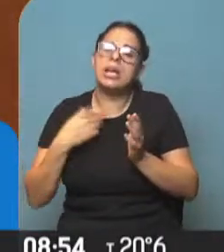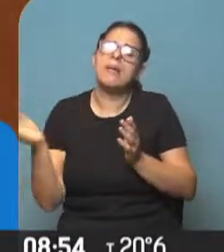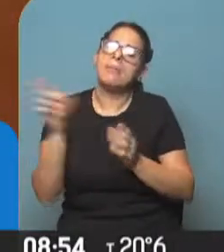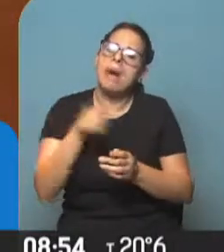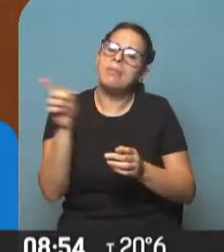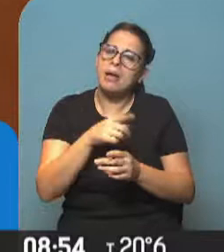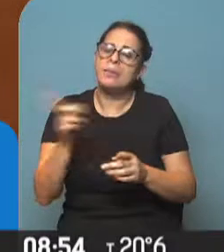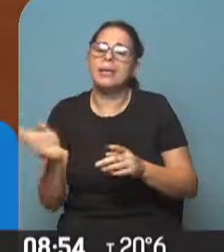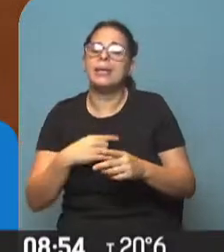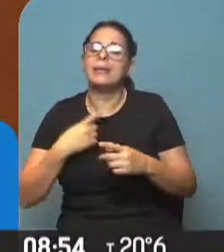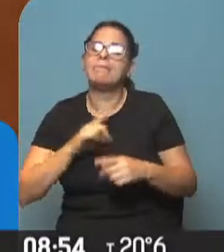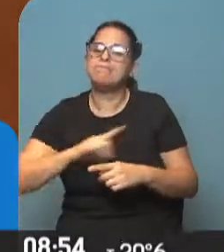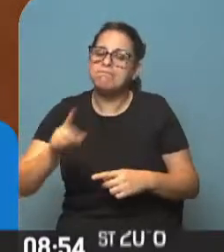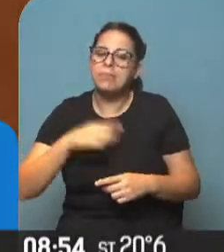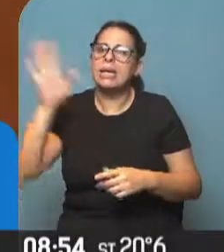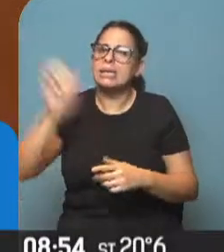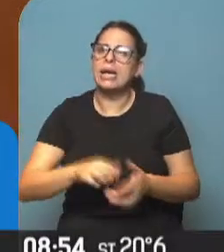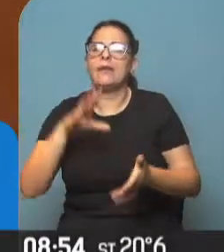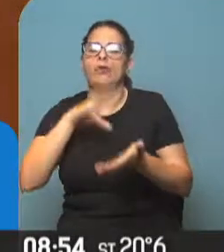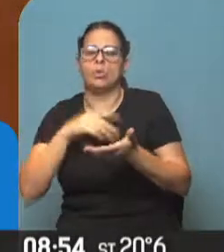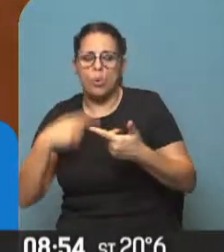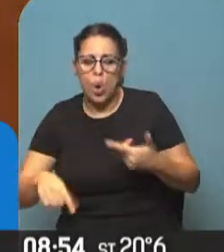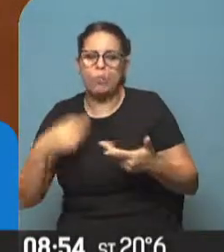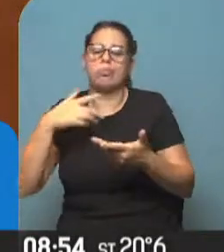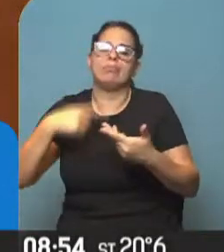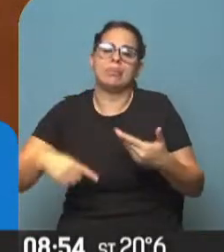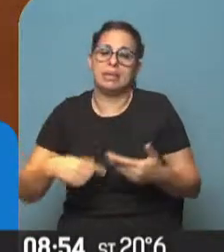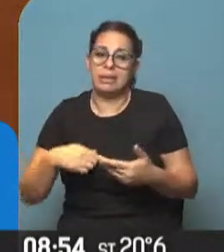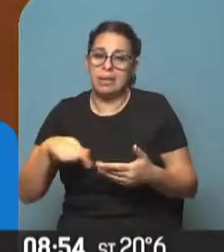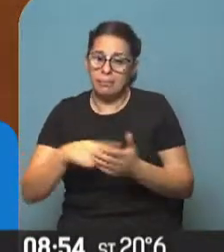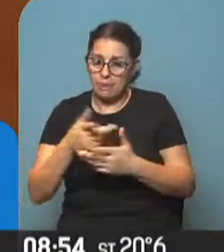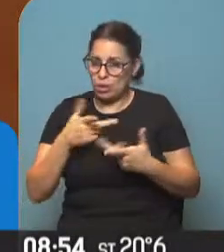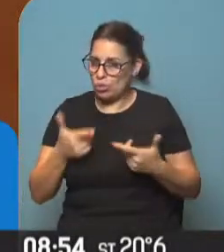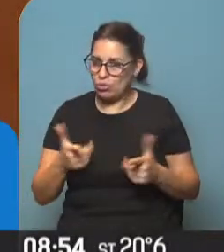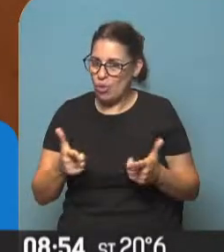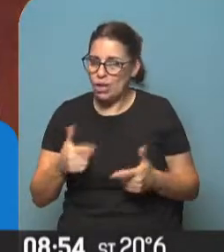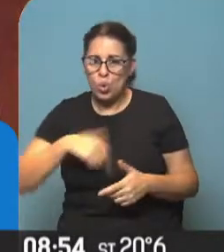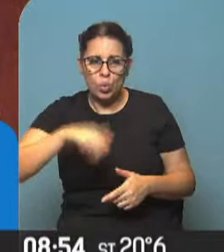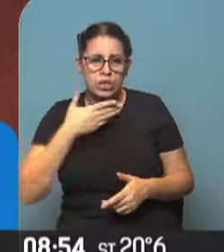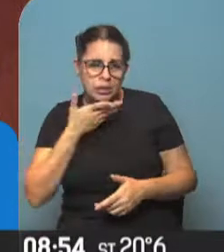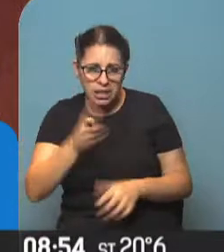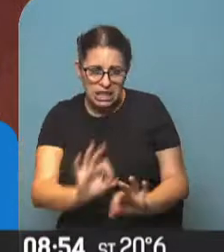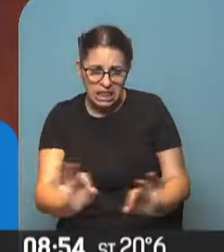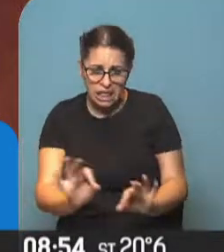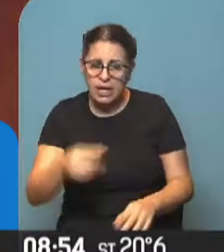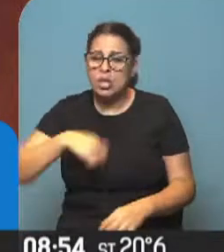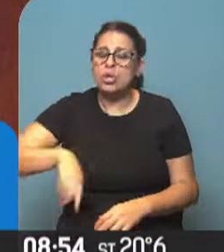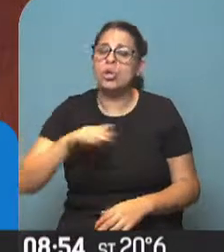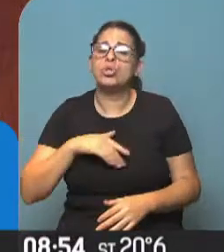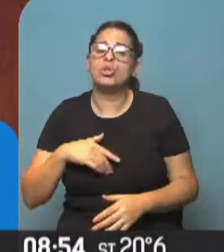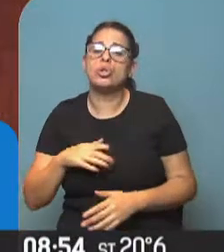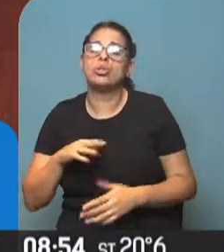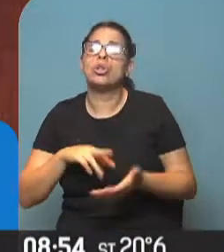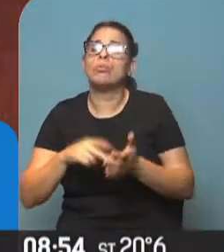es un plomo traiga este fotocopia de esto no tengo nada ustedes no exigen eso no nosotros tenemos que solucionar